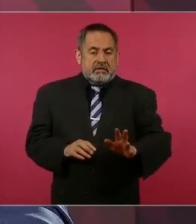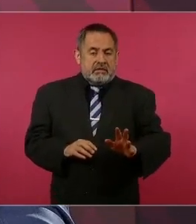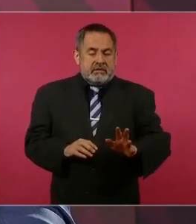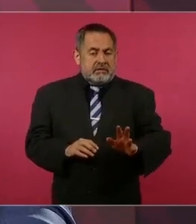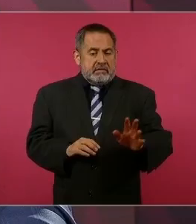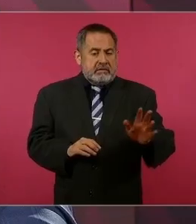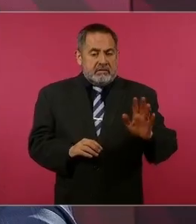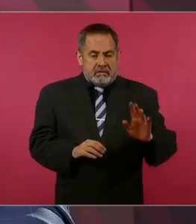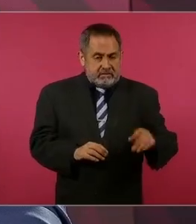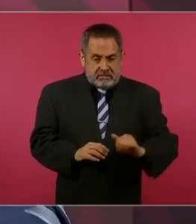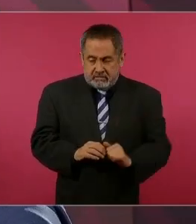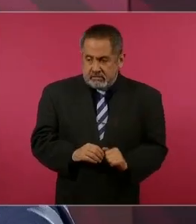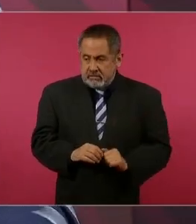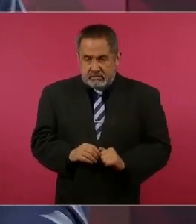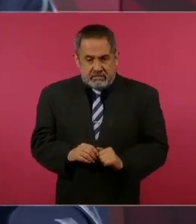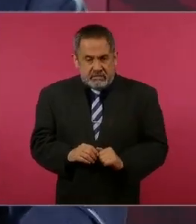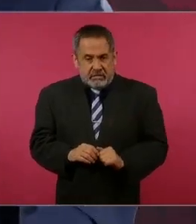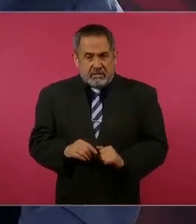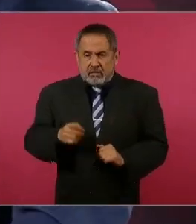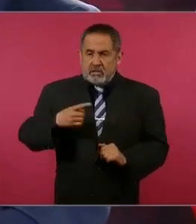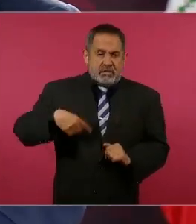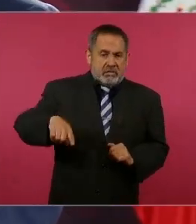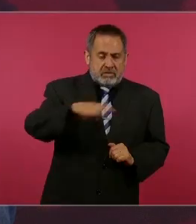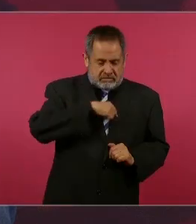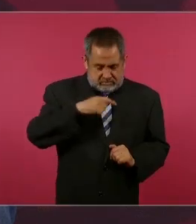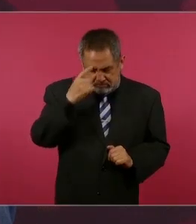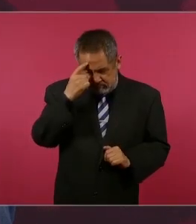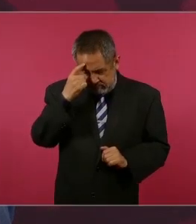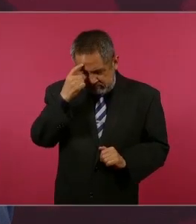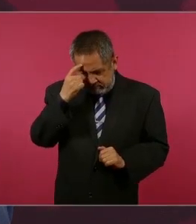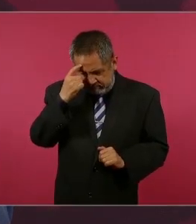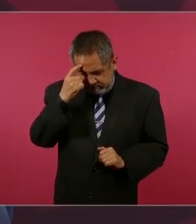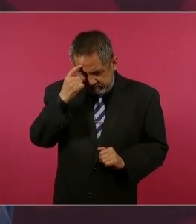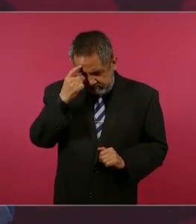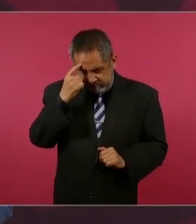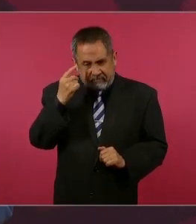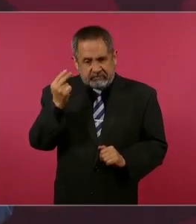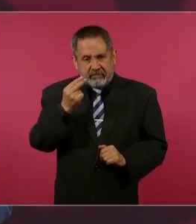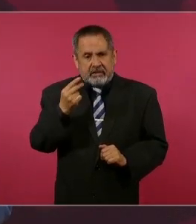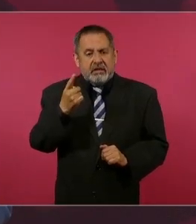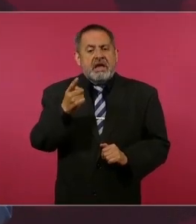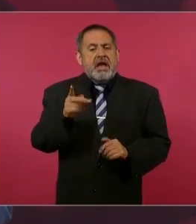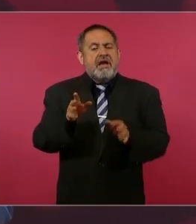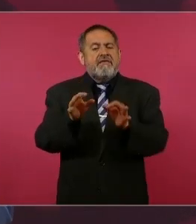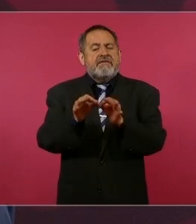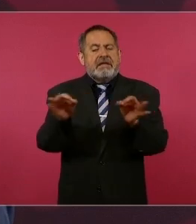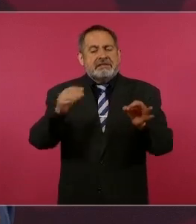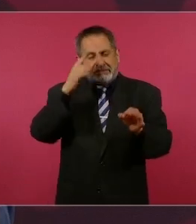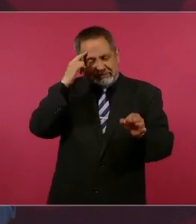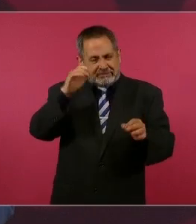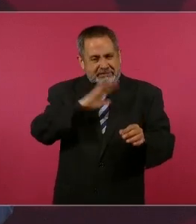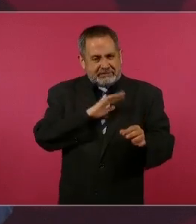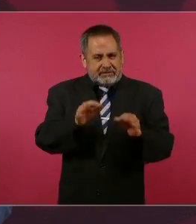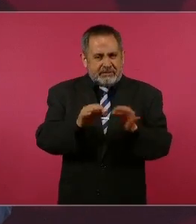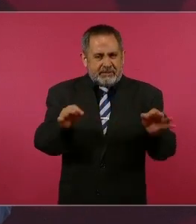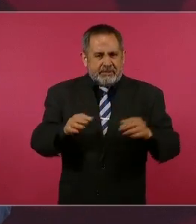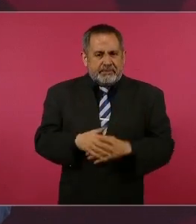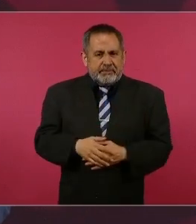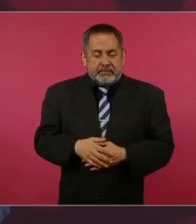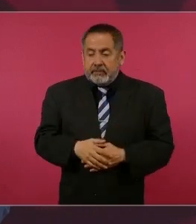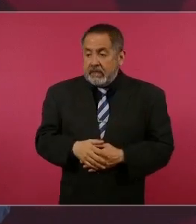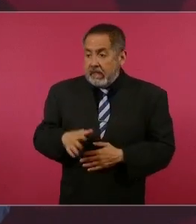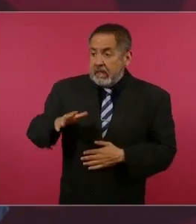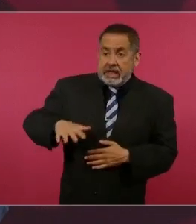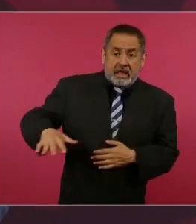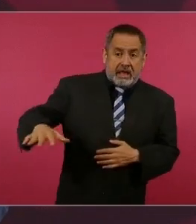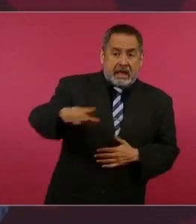hay que hacer también valer la frase: según la vida pública tiene que